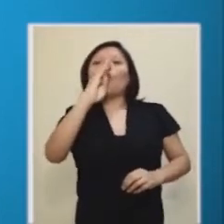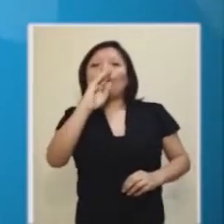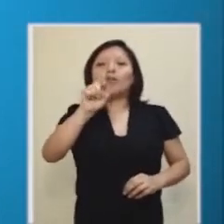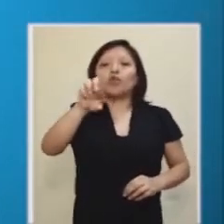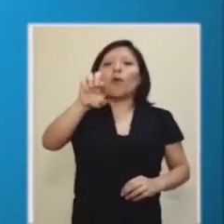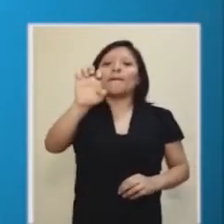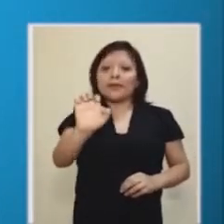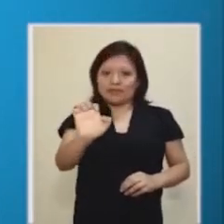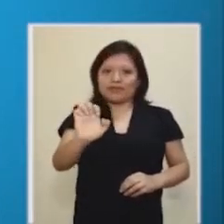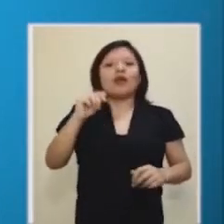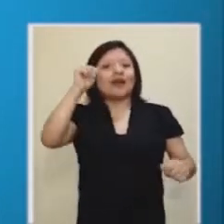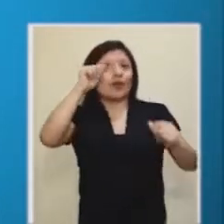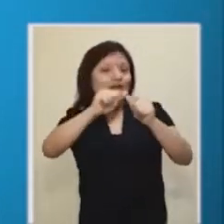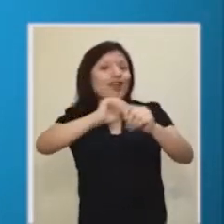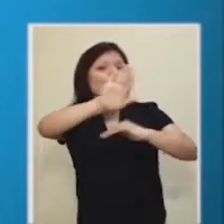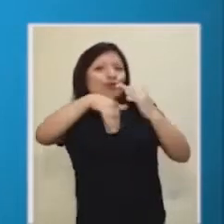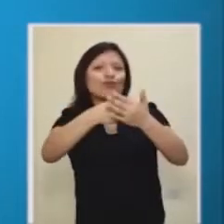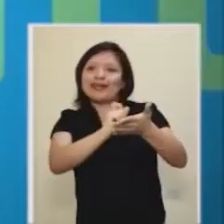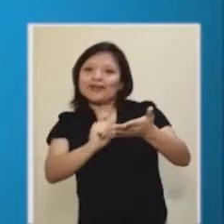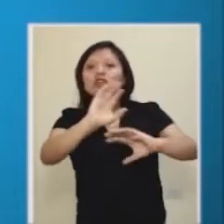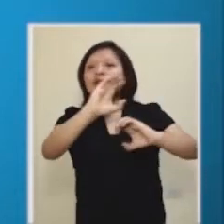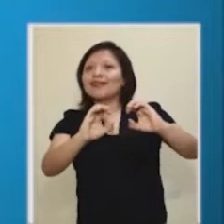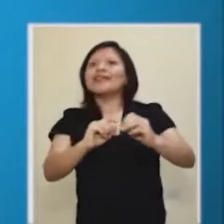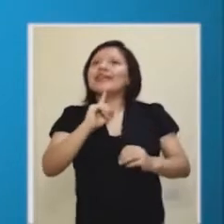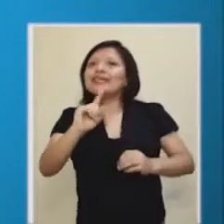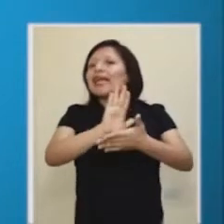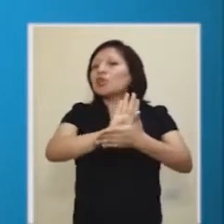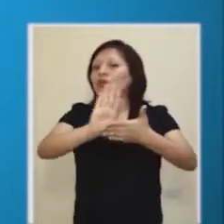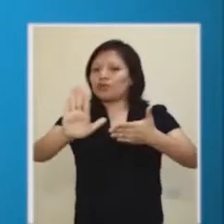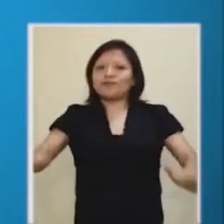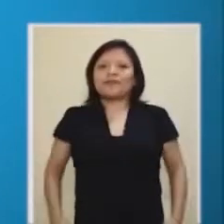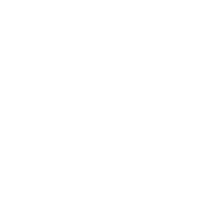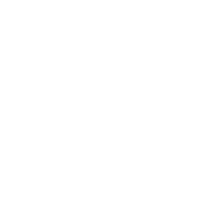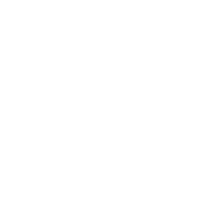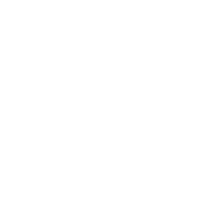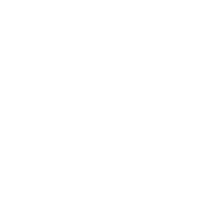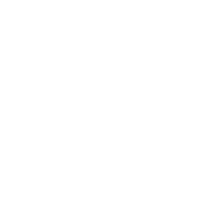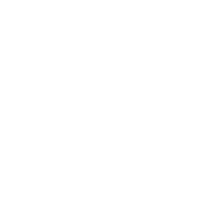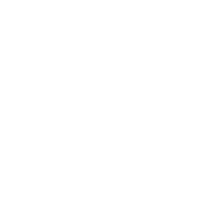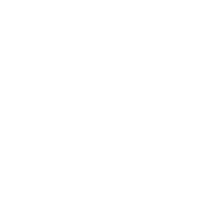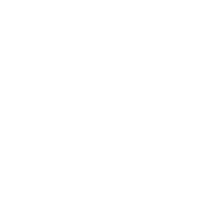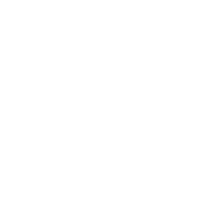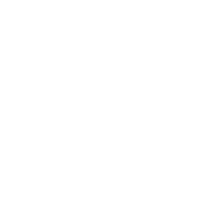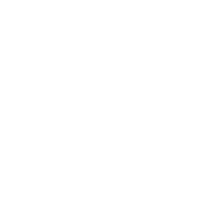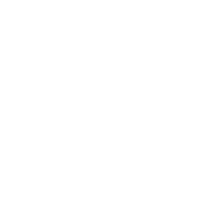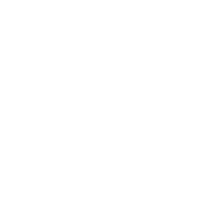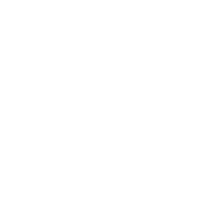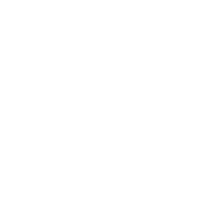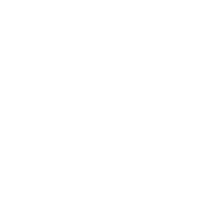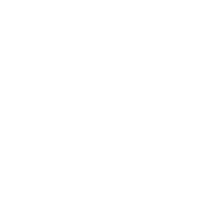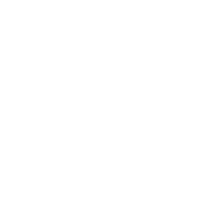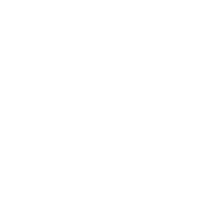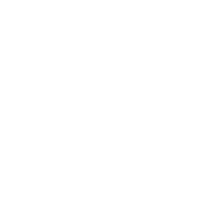convocatorias públicas, de la nota aprobatoria, tienen una bonificación del 15 por ciento, dentro de